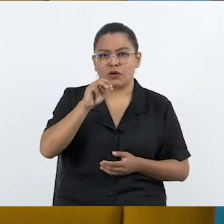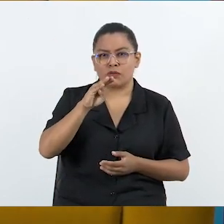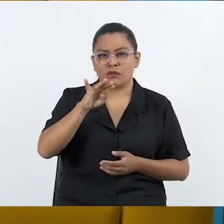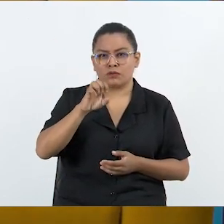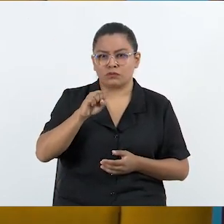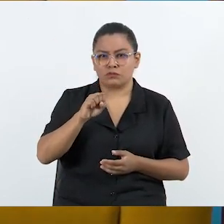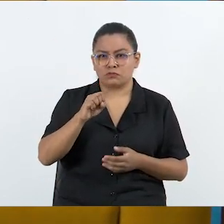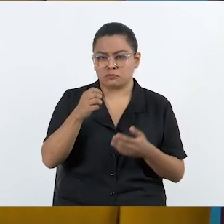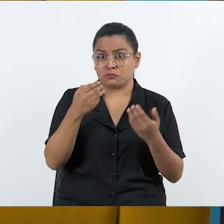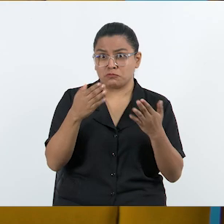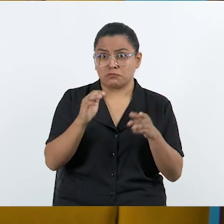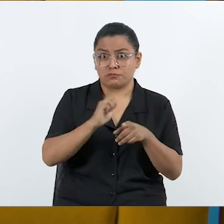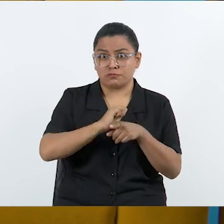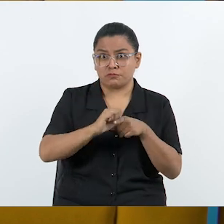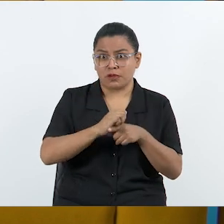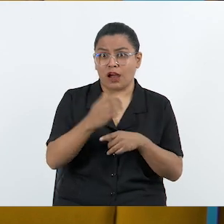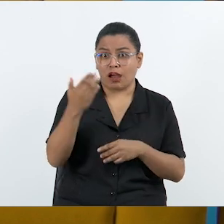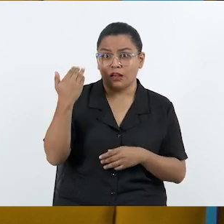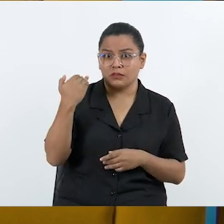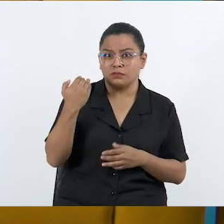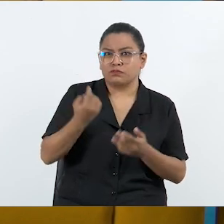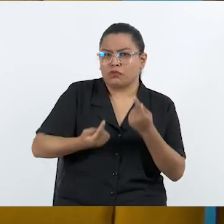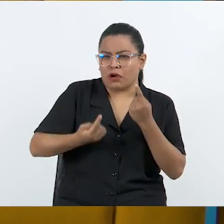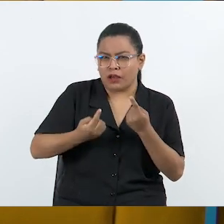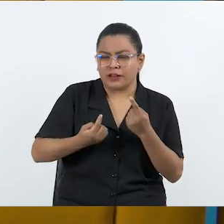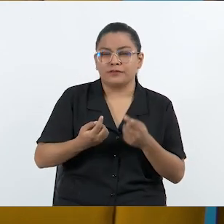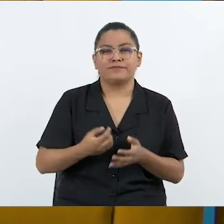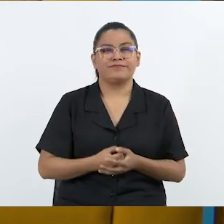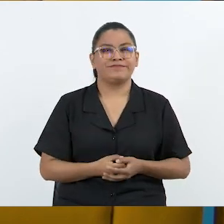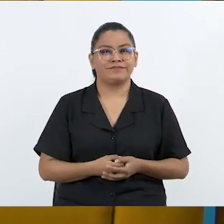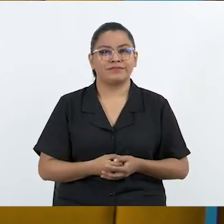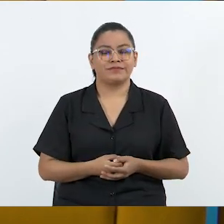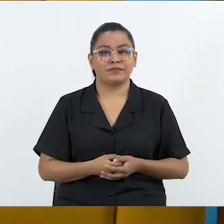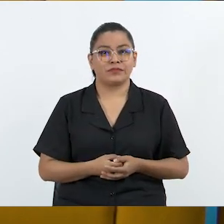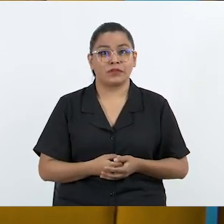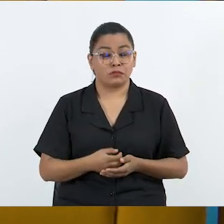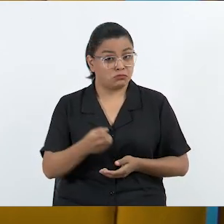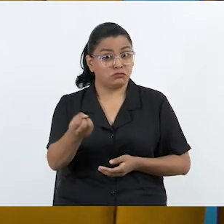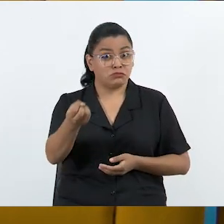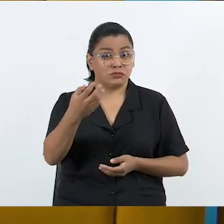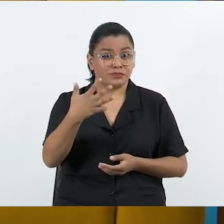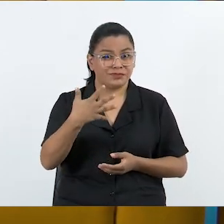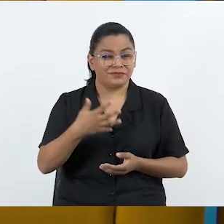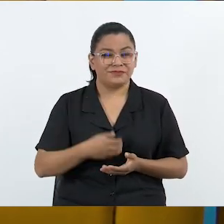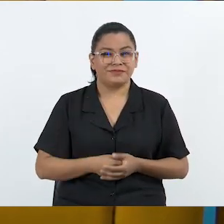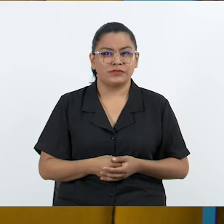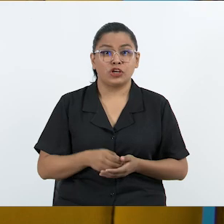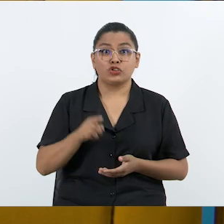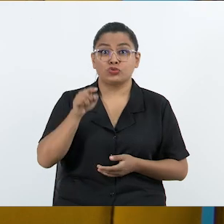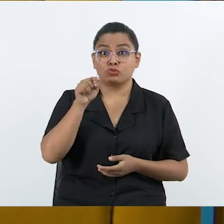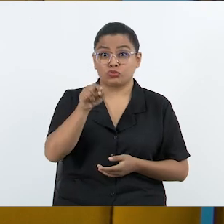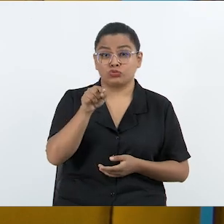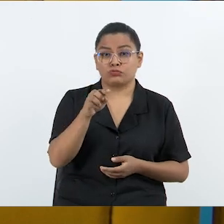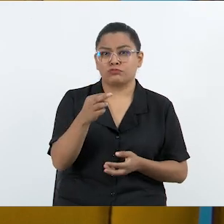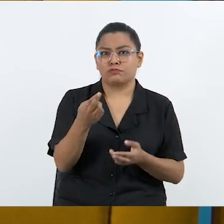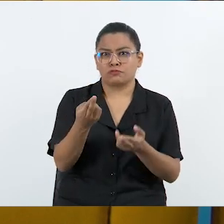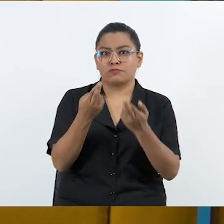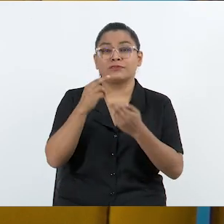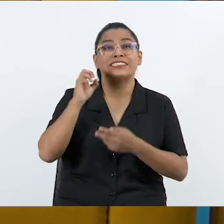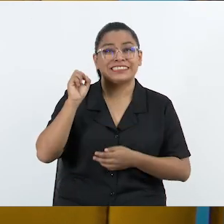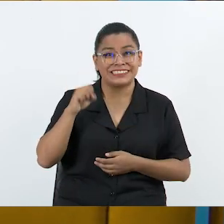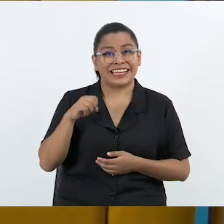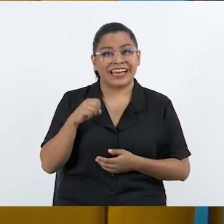su práctica docente? ¿Cuál fue? ¿Se atreven a contarnos en el chat? Si su respuesta es sí, no